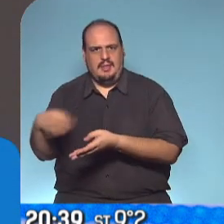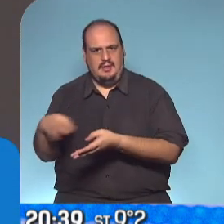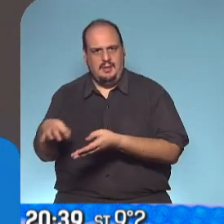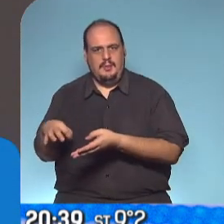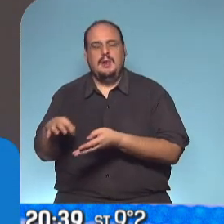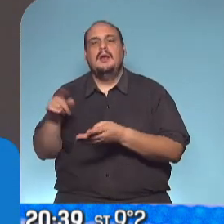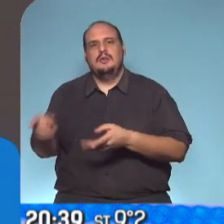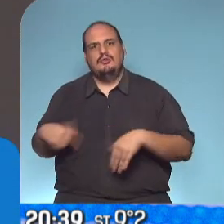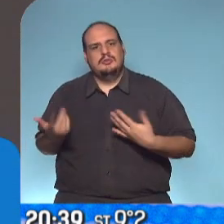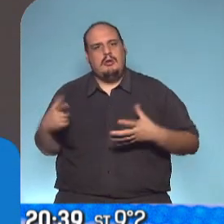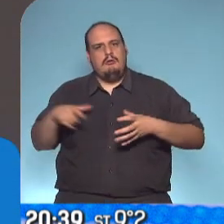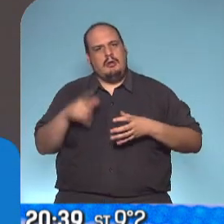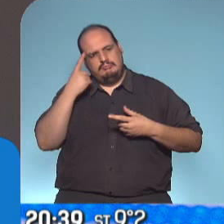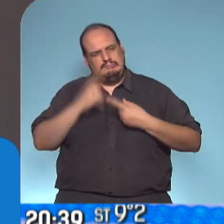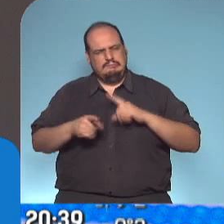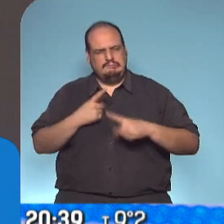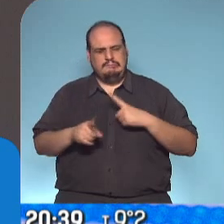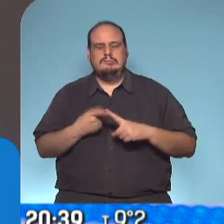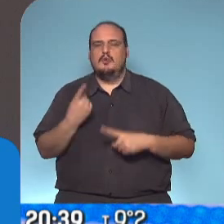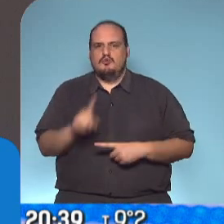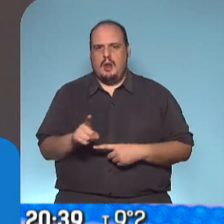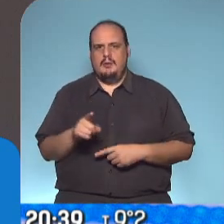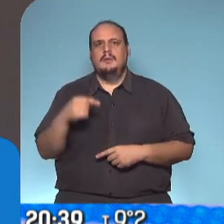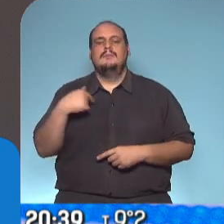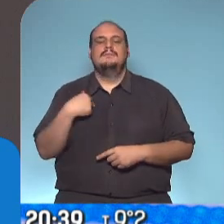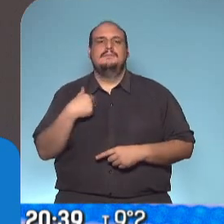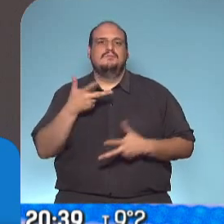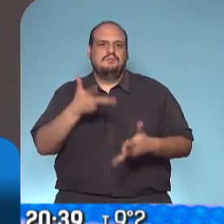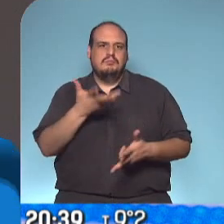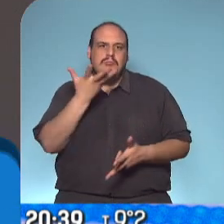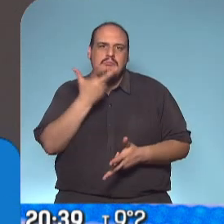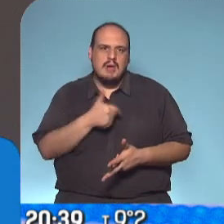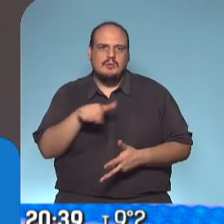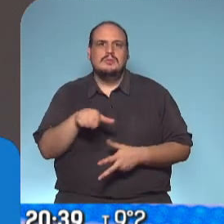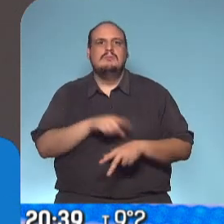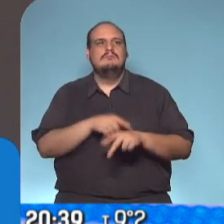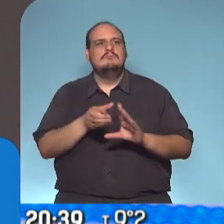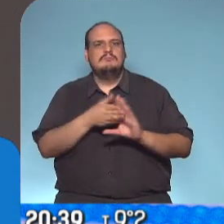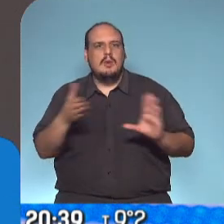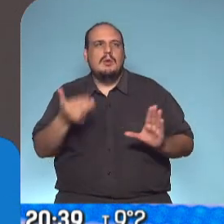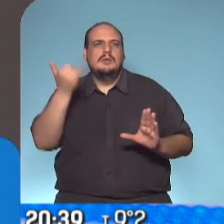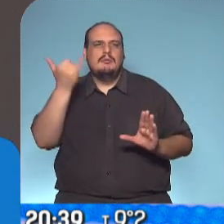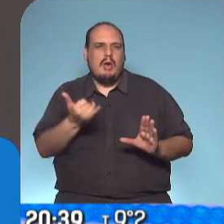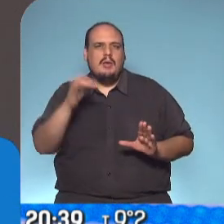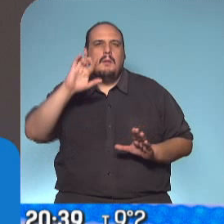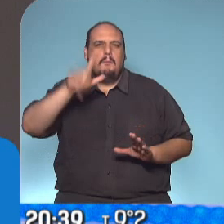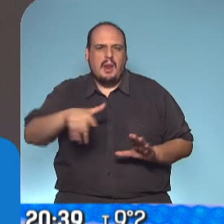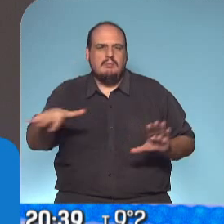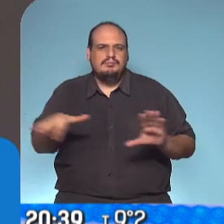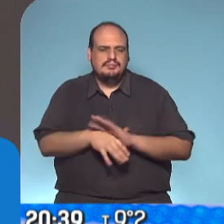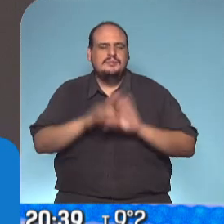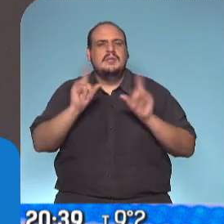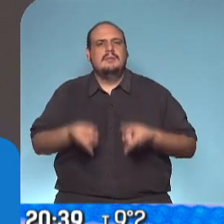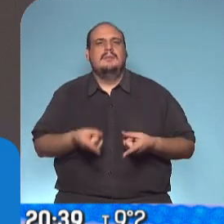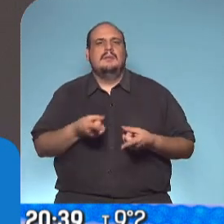supuesto se está discutiendo. Vos sabés, me gusta decir que cada momento tiene su lógica y cada tiempo tiene una política pública,